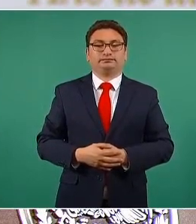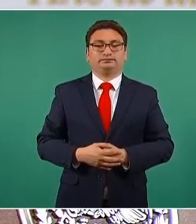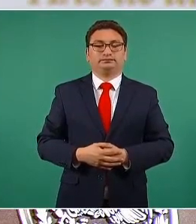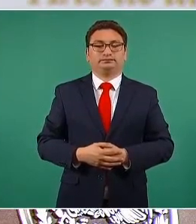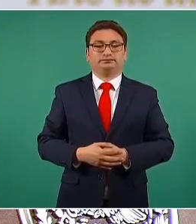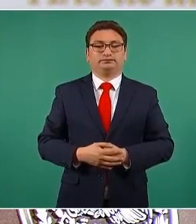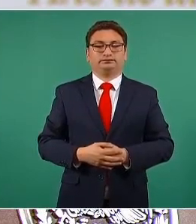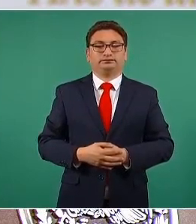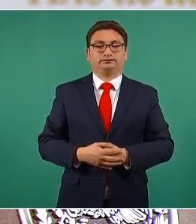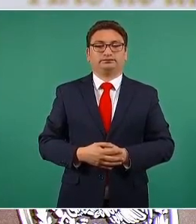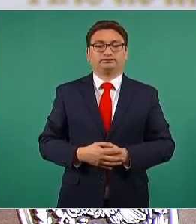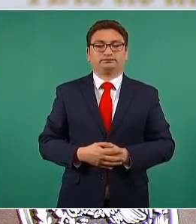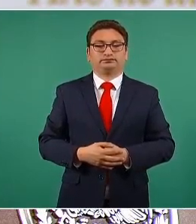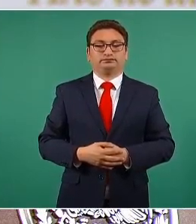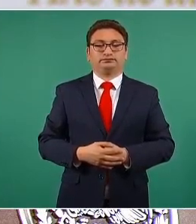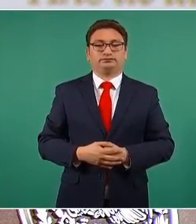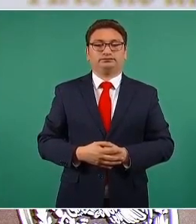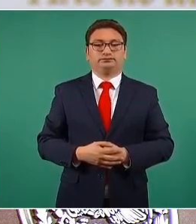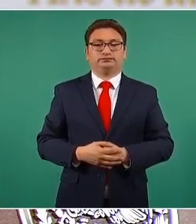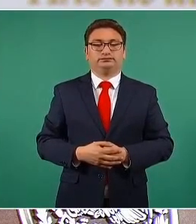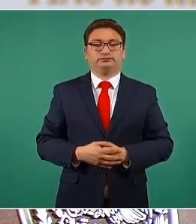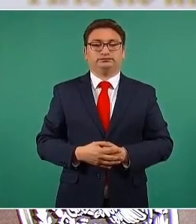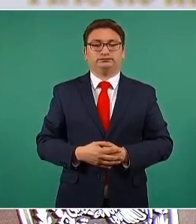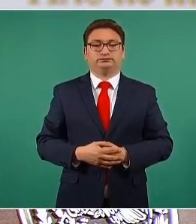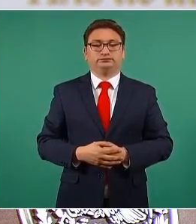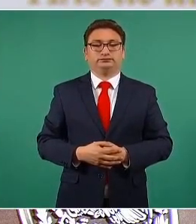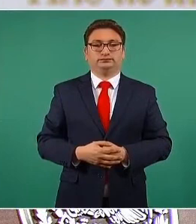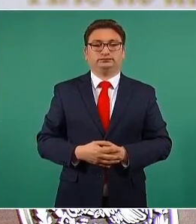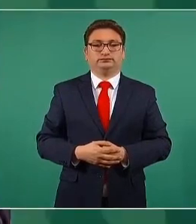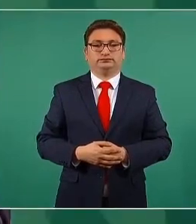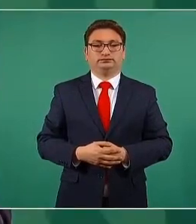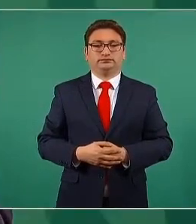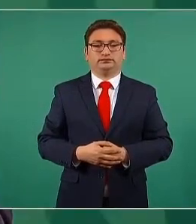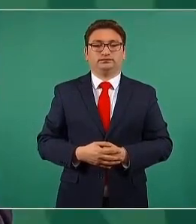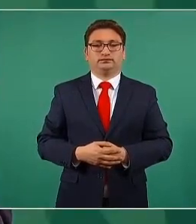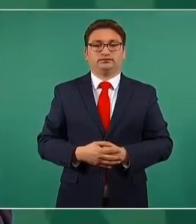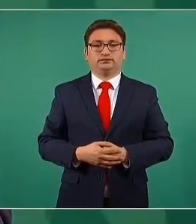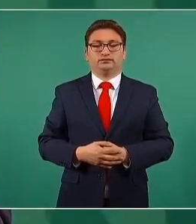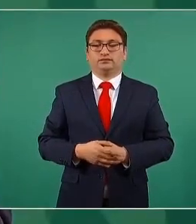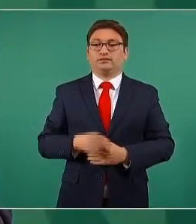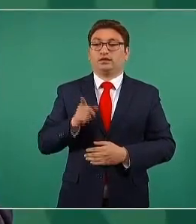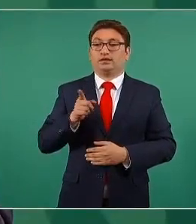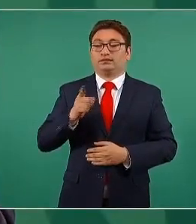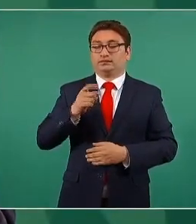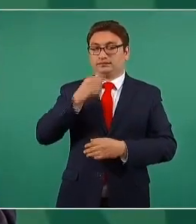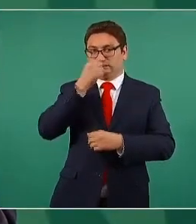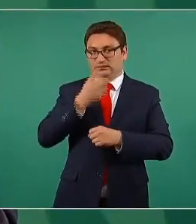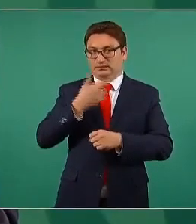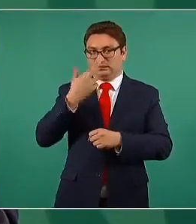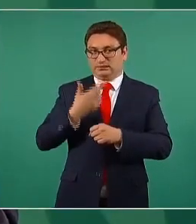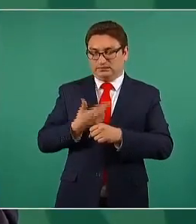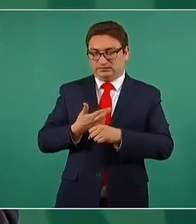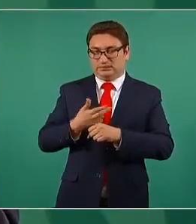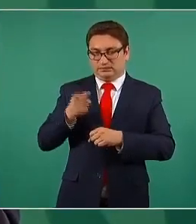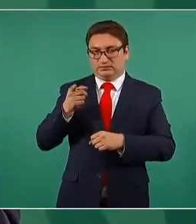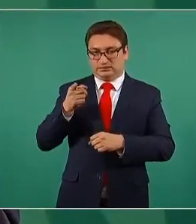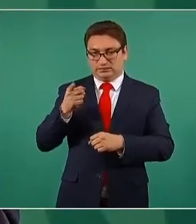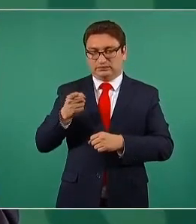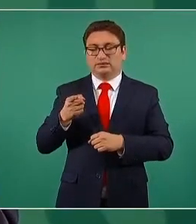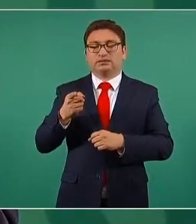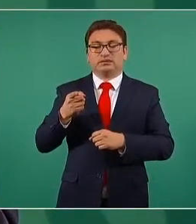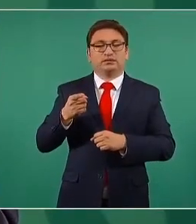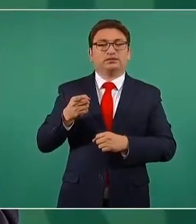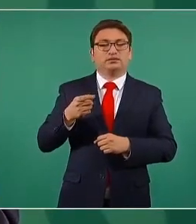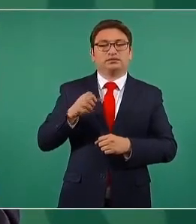los dos, el que todavía está por terminar como secretario de Hacienda, porque ya se dio el cambio,